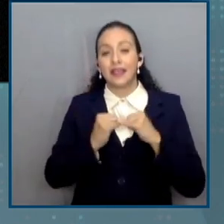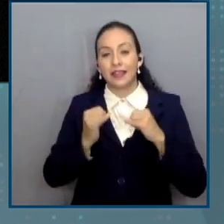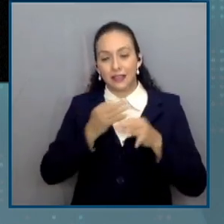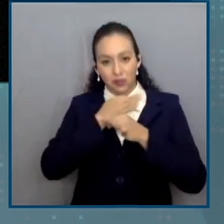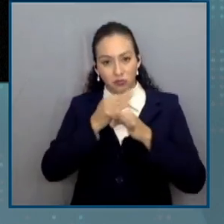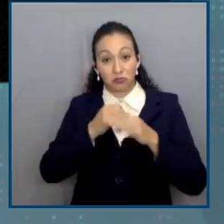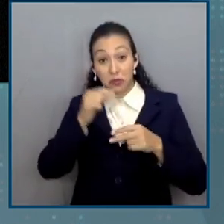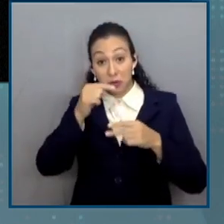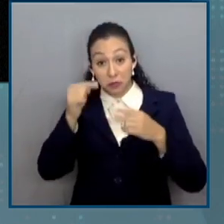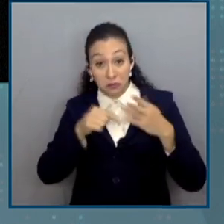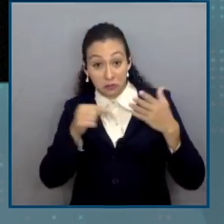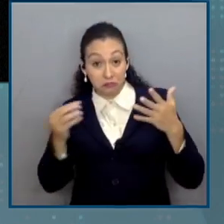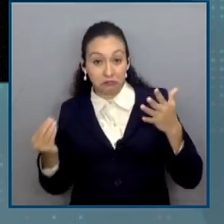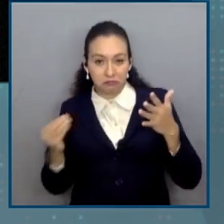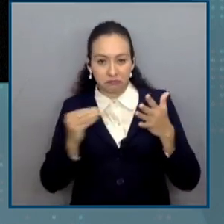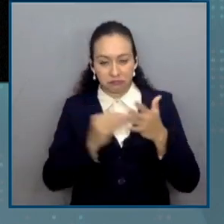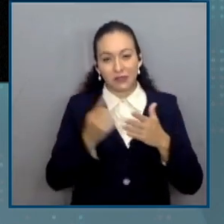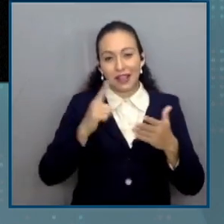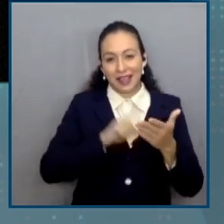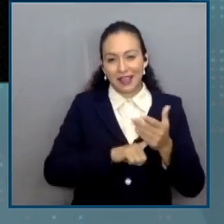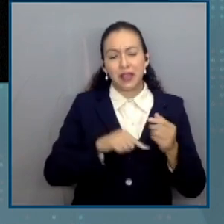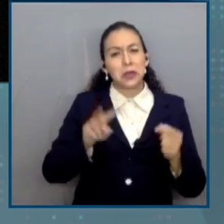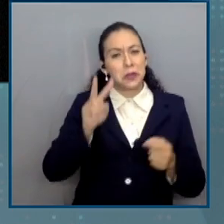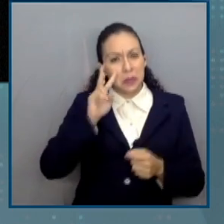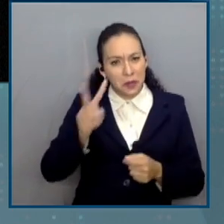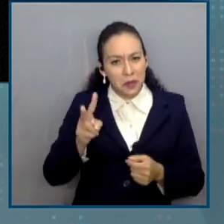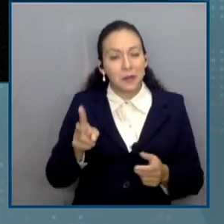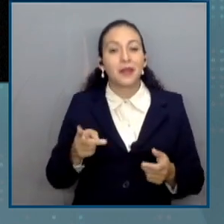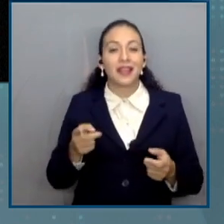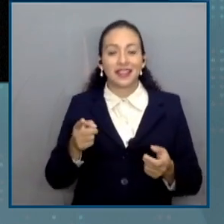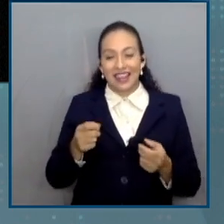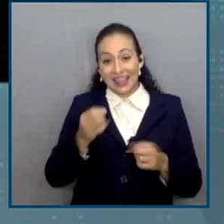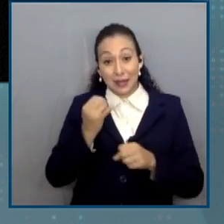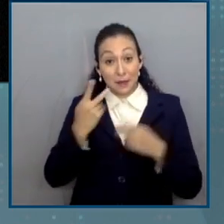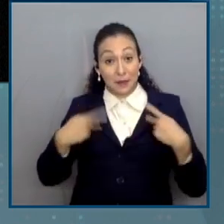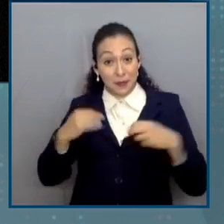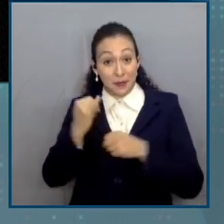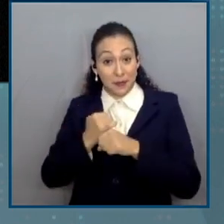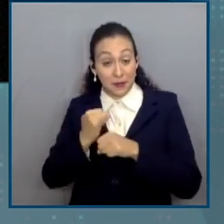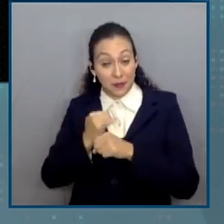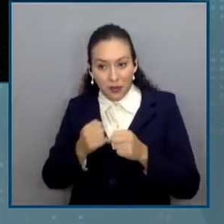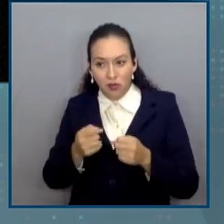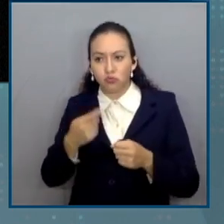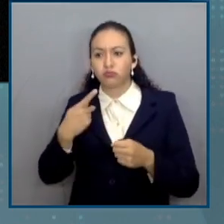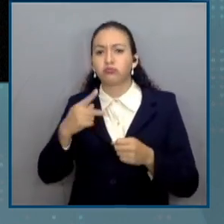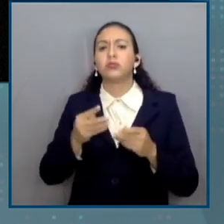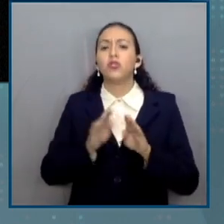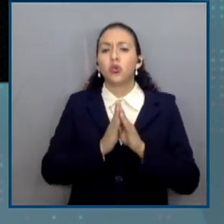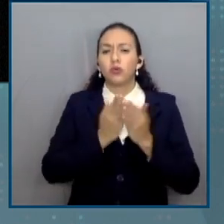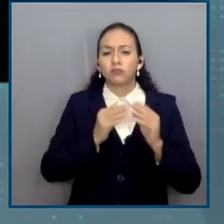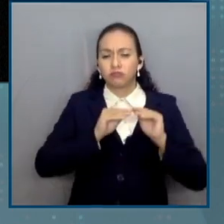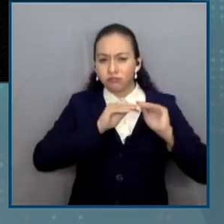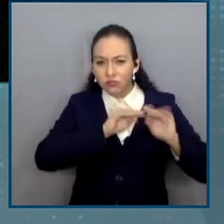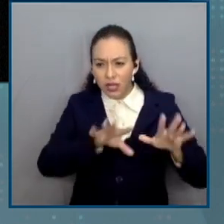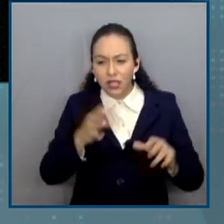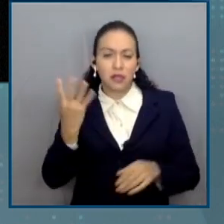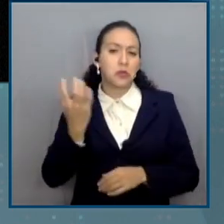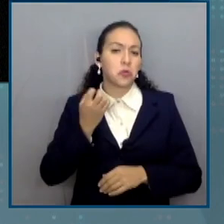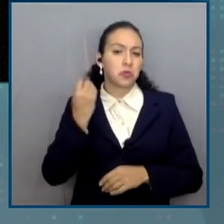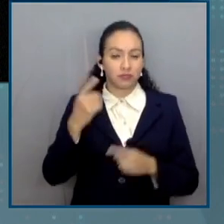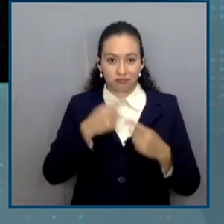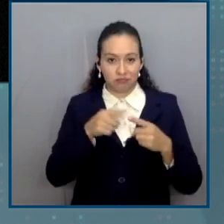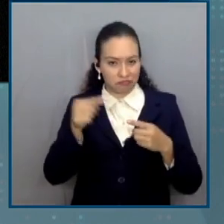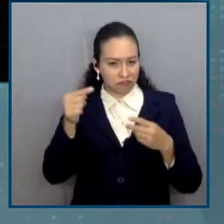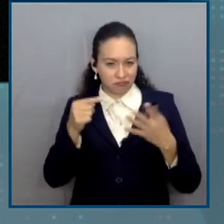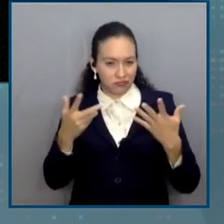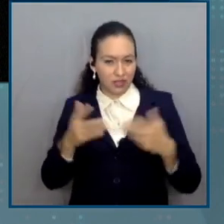a las y los investigadores que forman parte de esta red, sus publicaciones, los seminarios y conferencias que han llevado a cabo en la